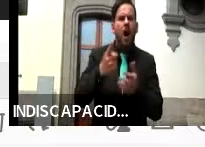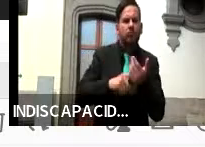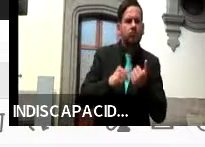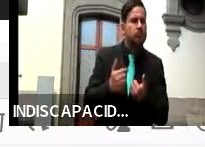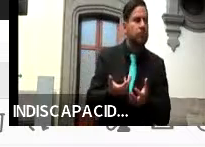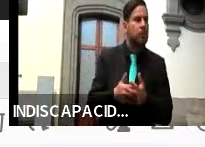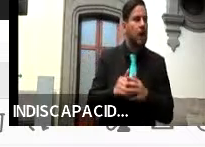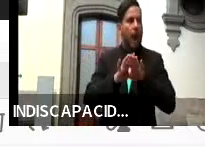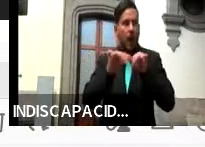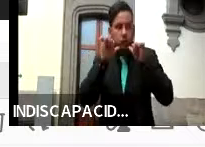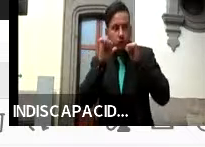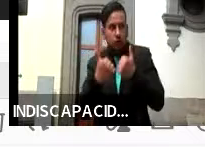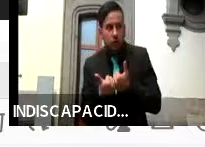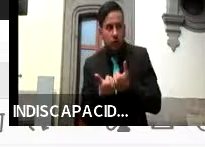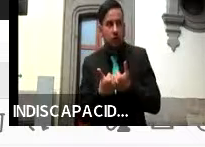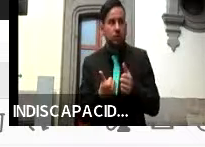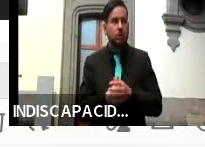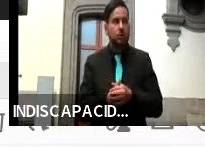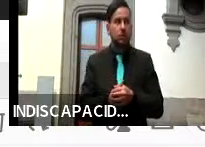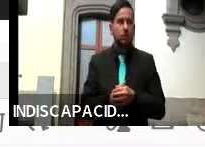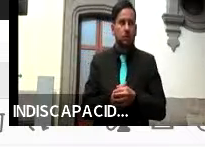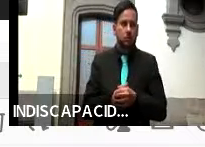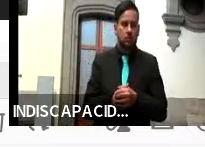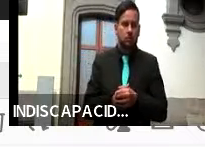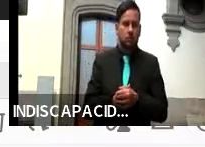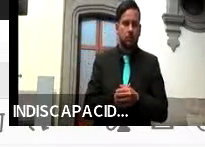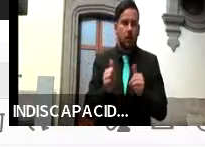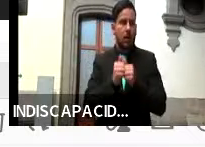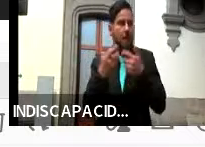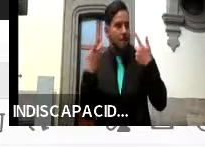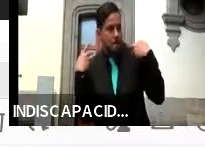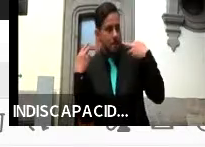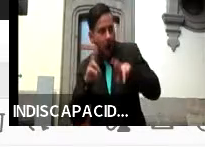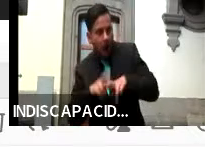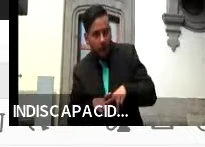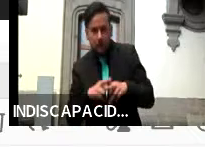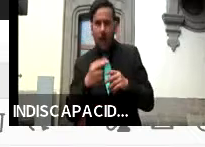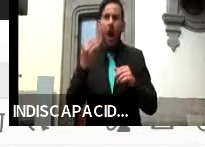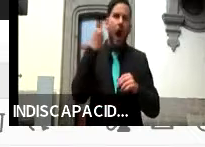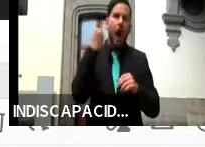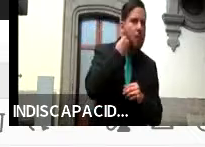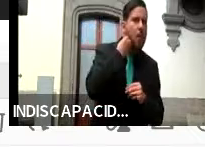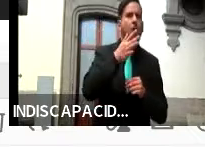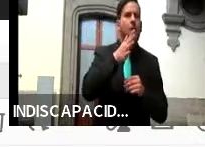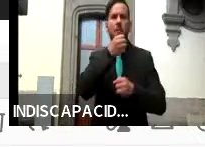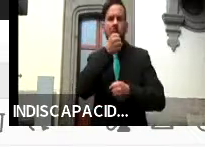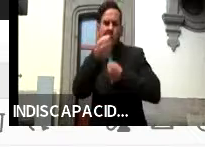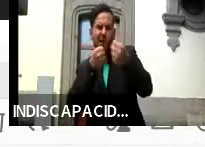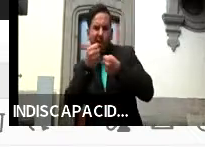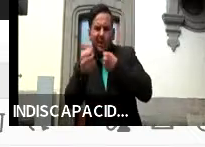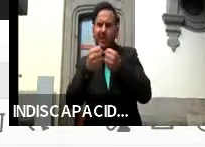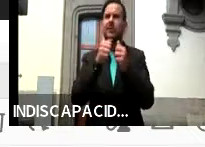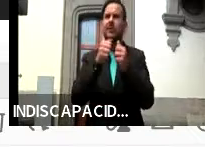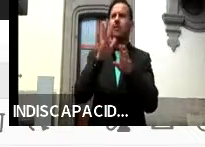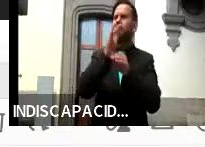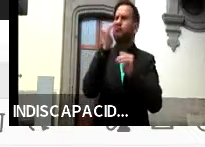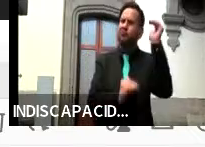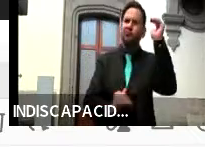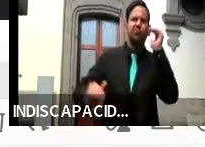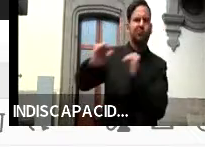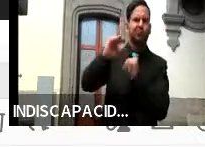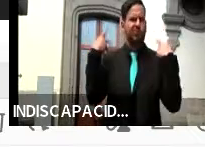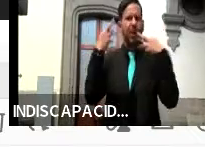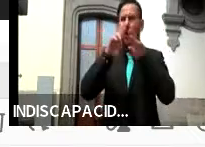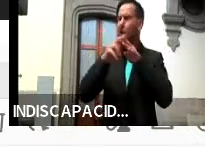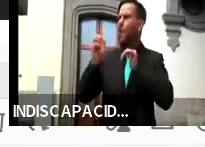asociaciones de profesores, de maestras, abogadas, abogados, periodistas, academia, medios de